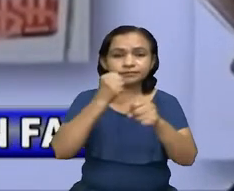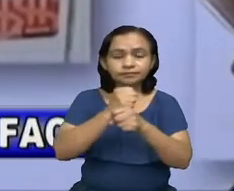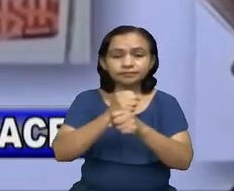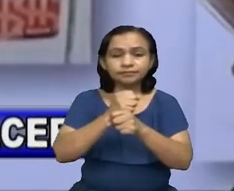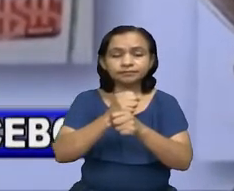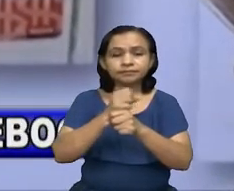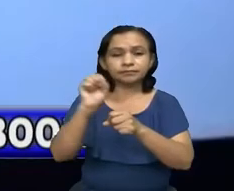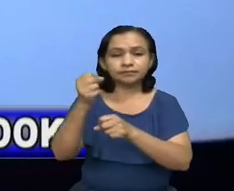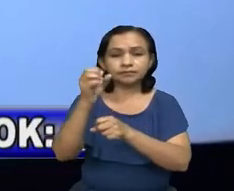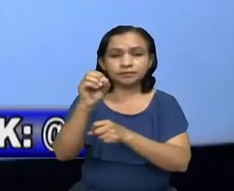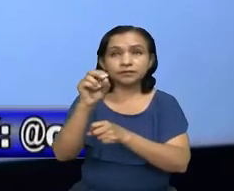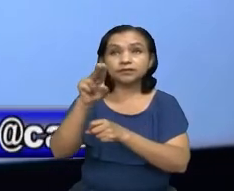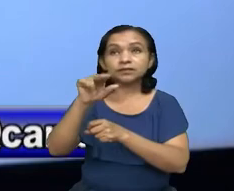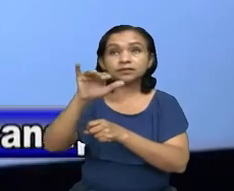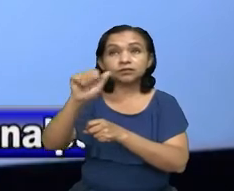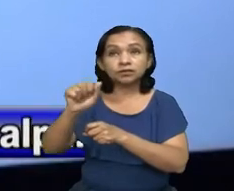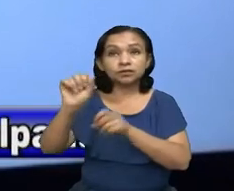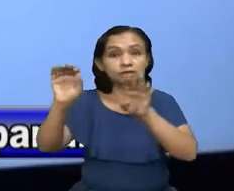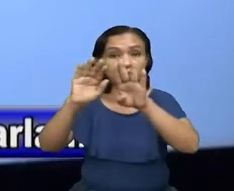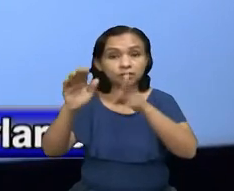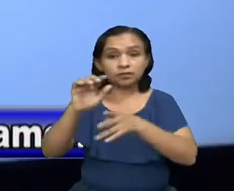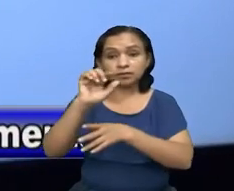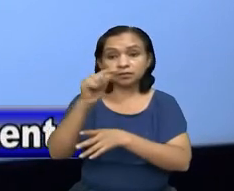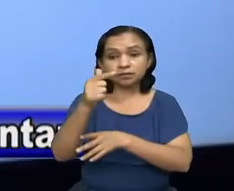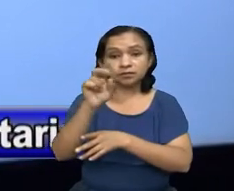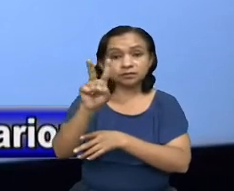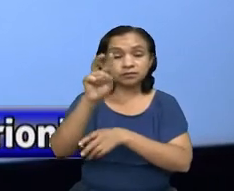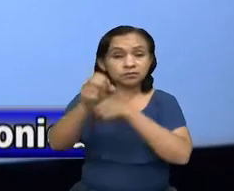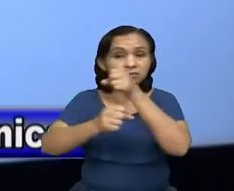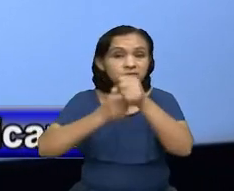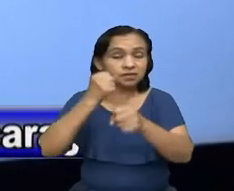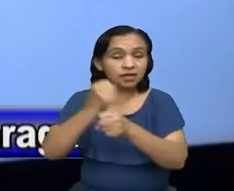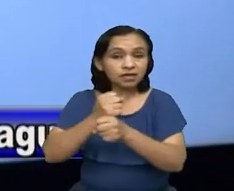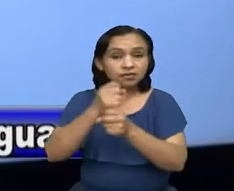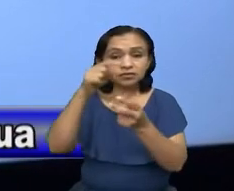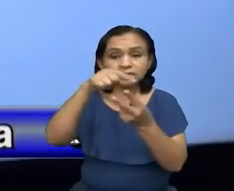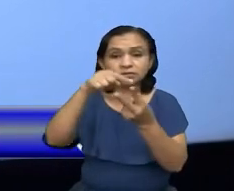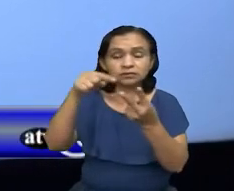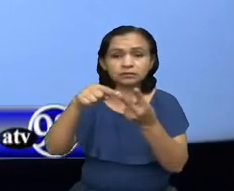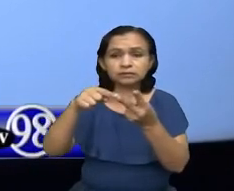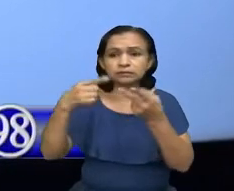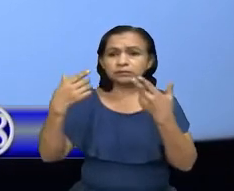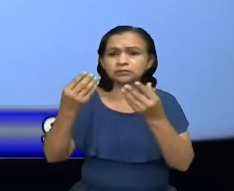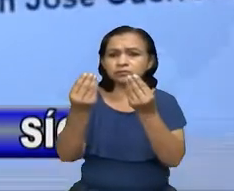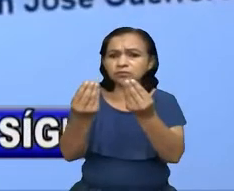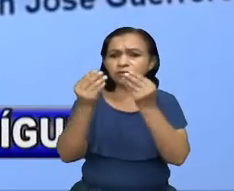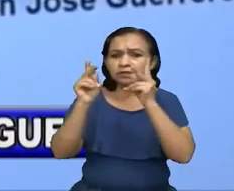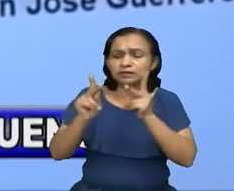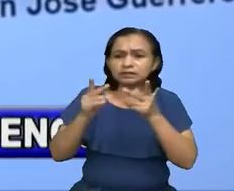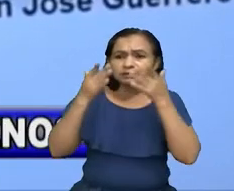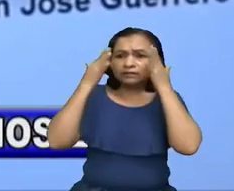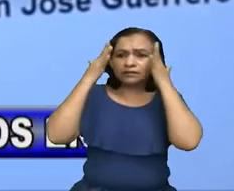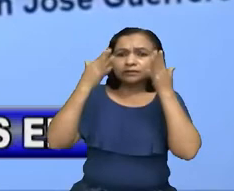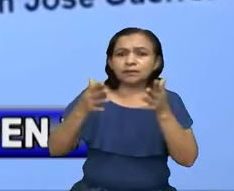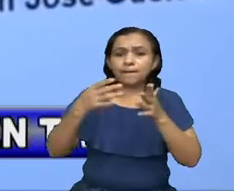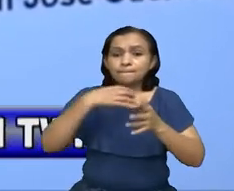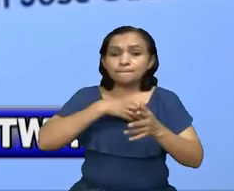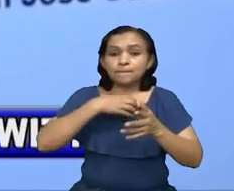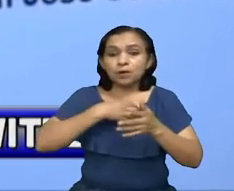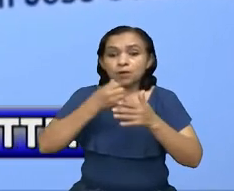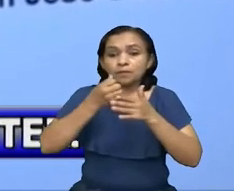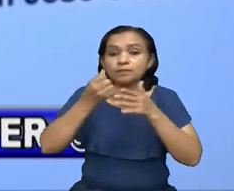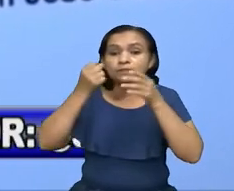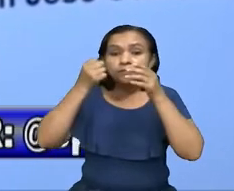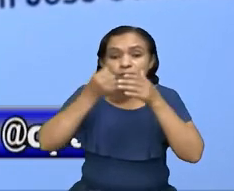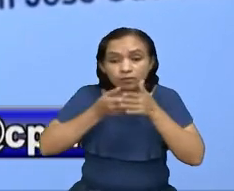y Sonia Marlen Echeverry Mendieta, de 72 años, hecho que ha estremecido a muchos al conocer que fue el propio hijo de la